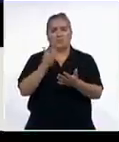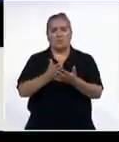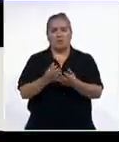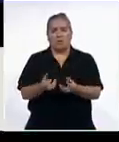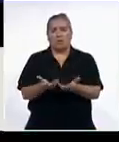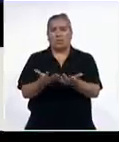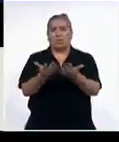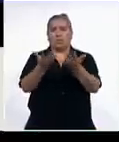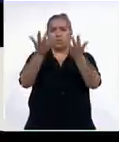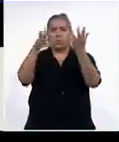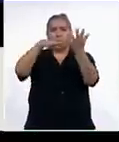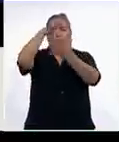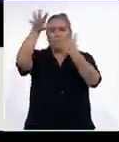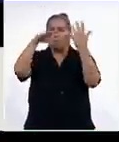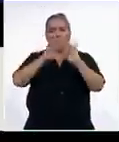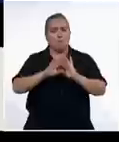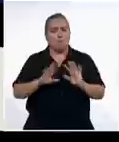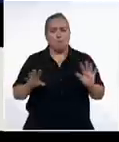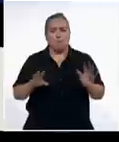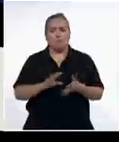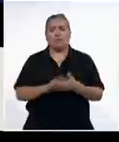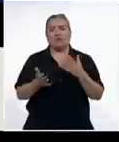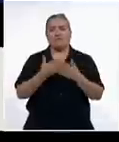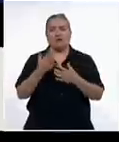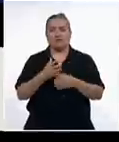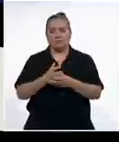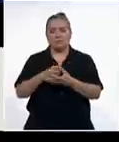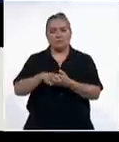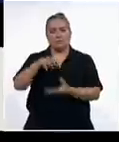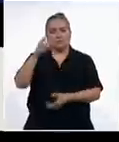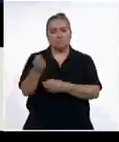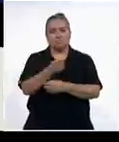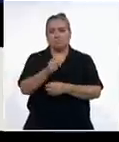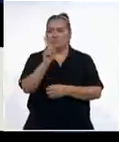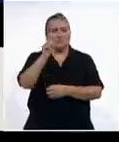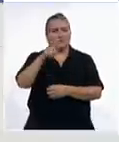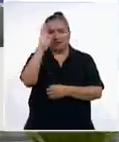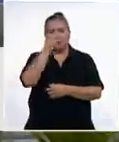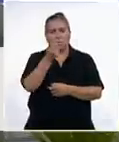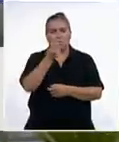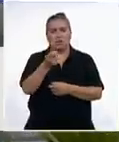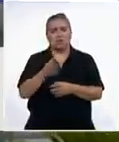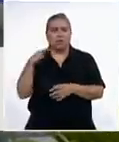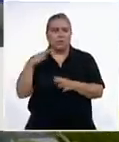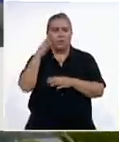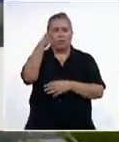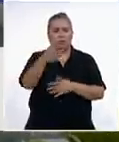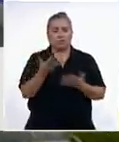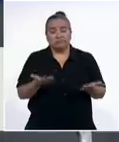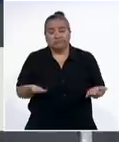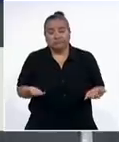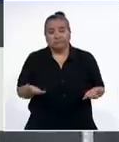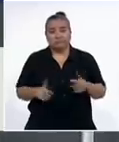humo? Exactamente. ¿Eso hubiese evitado la presencia de los bomberos? Exactamente, claro.